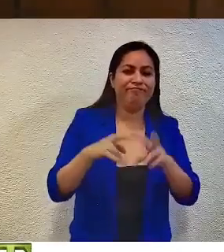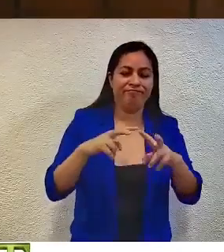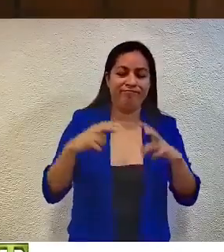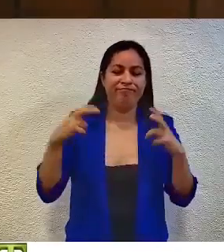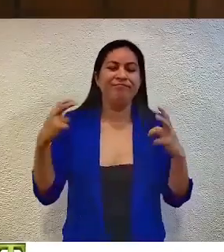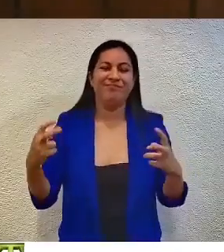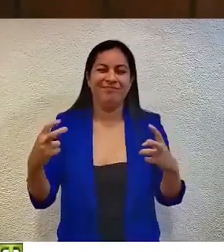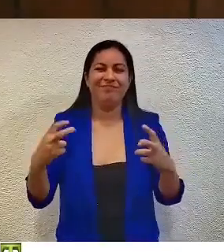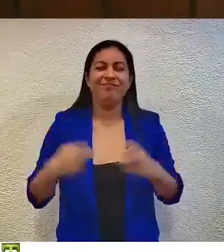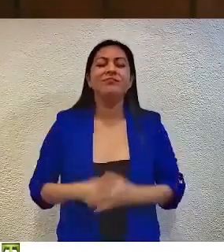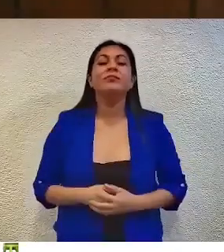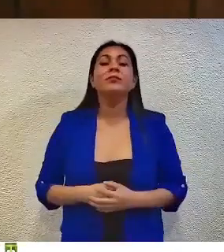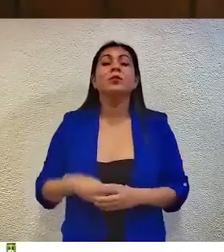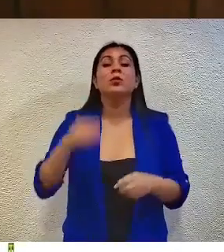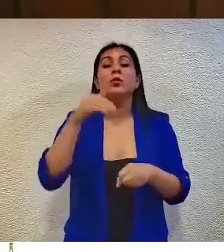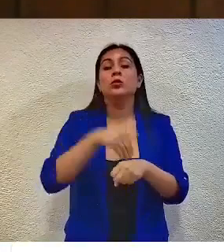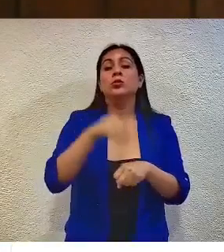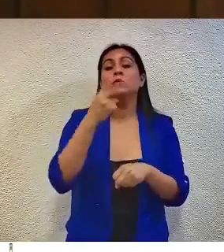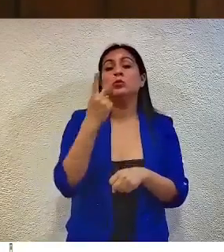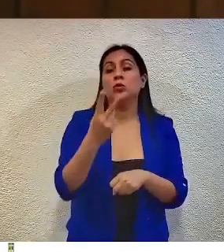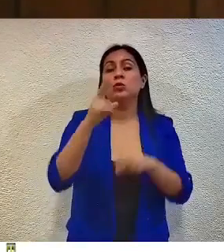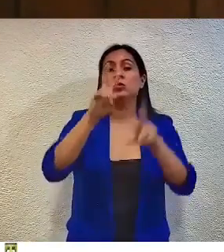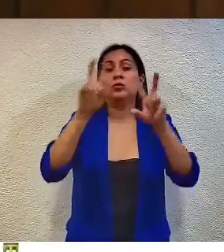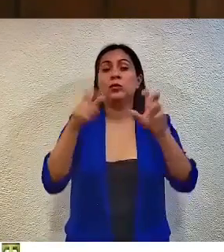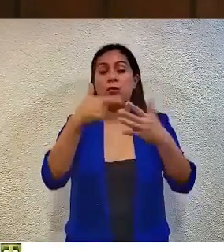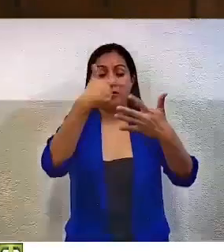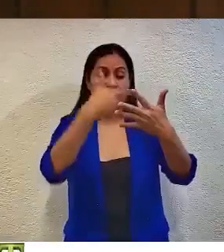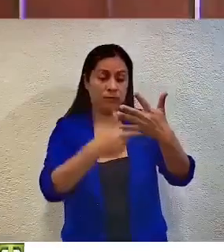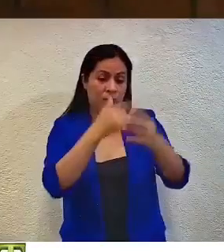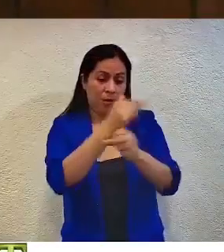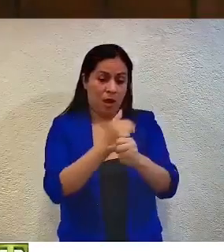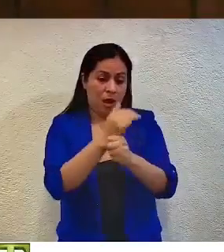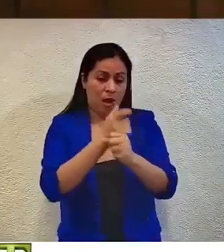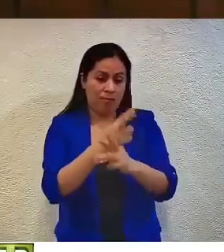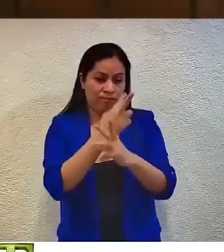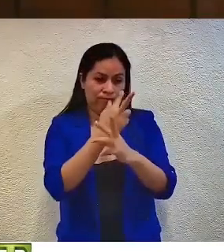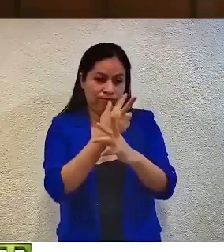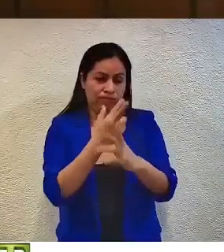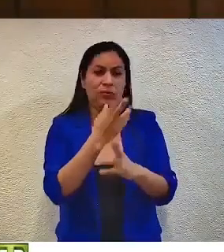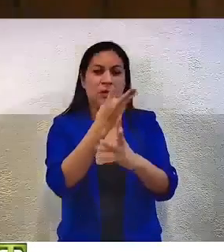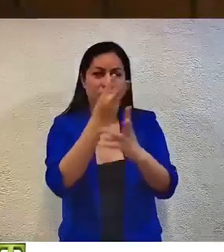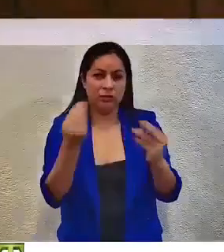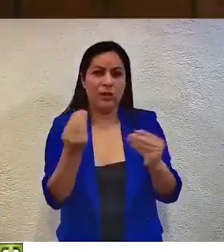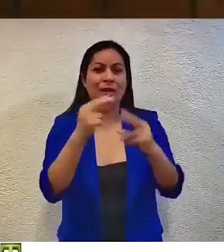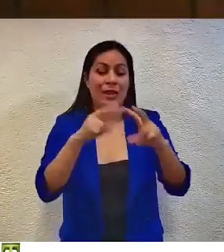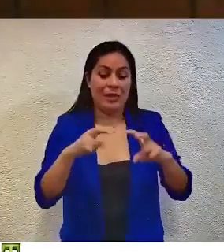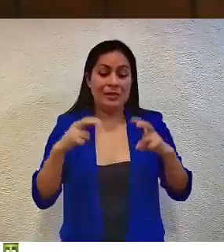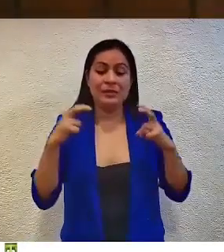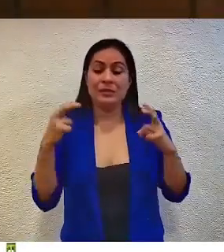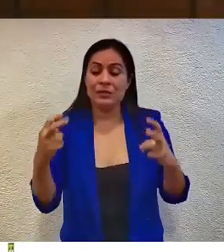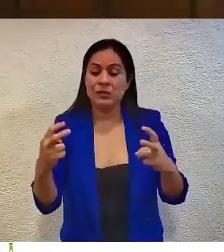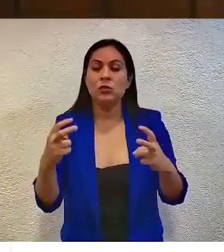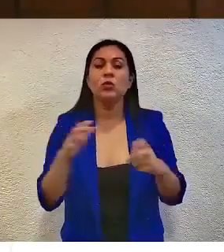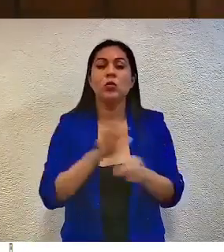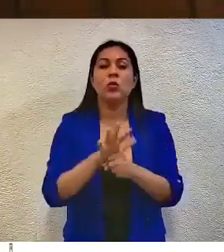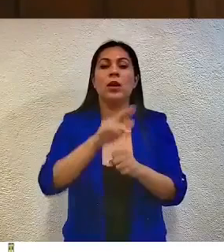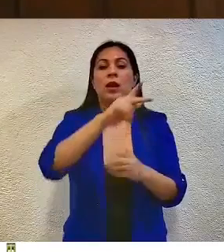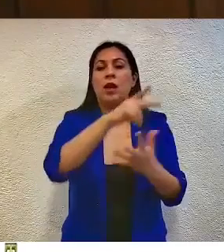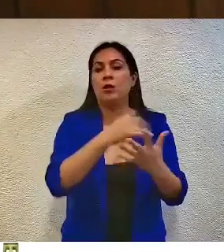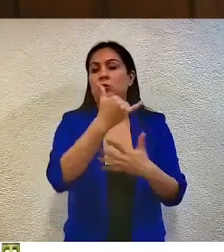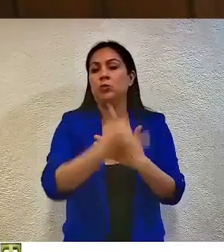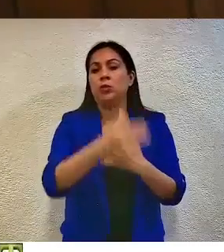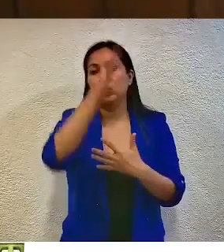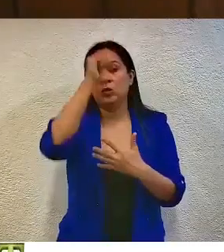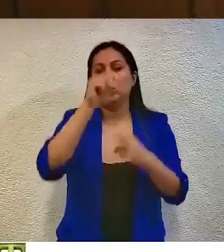sesión. Los 2 primeros asuntos listados para analizar y resolver en la sesión corresponden a los proyectos de